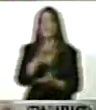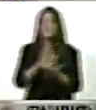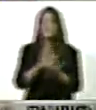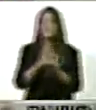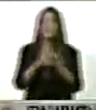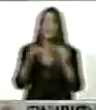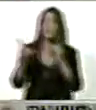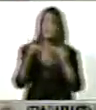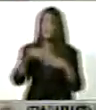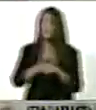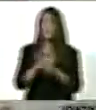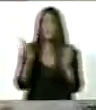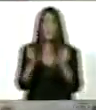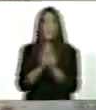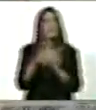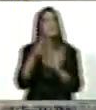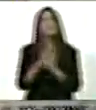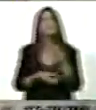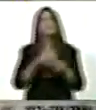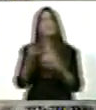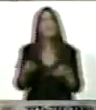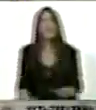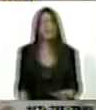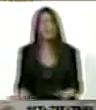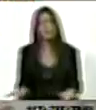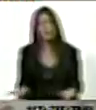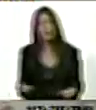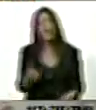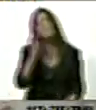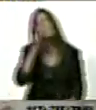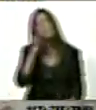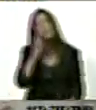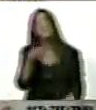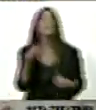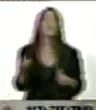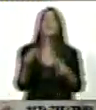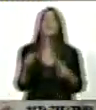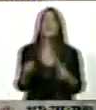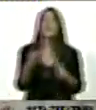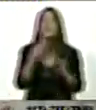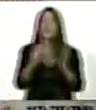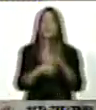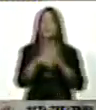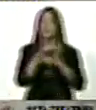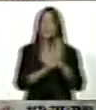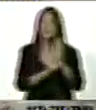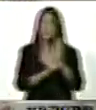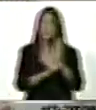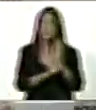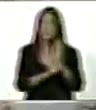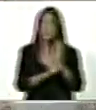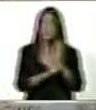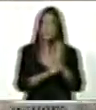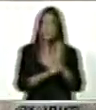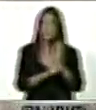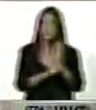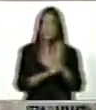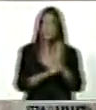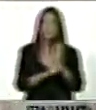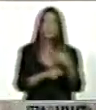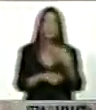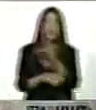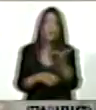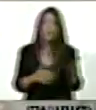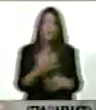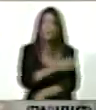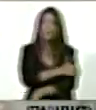diálogo. Eso es todo. ¿Qué se está haciendo ahorita? Viendo cómo, en base a lo que dice esta Constitución, este sector que